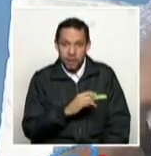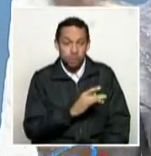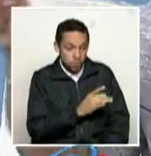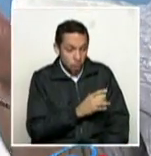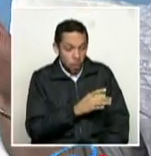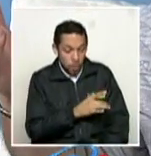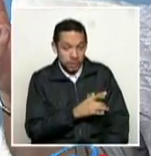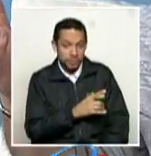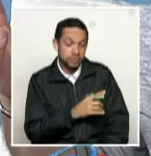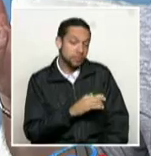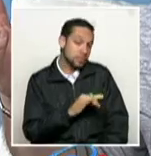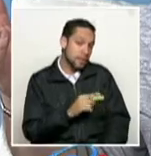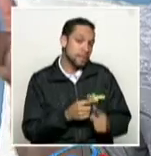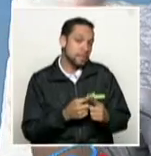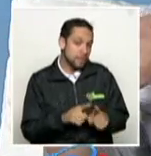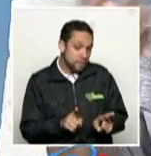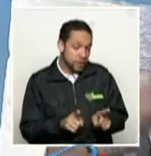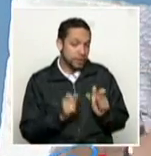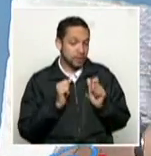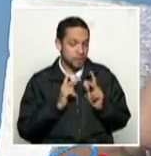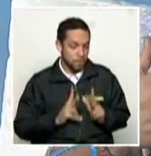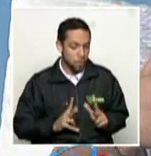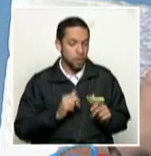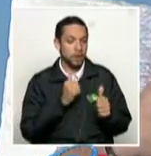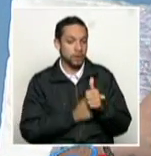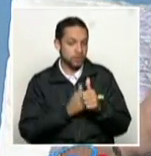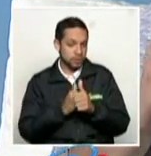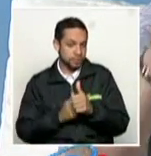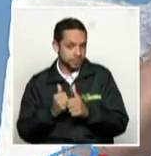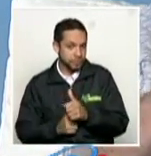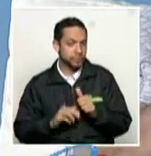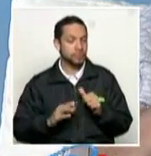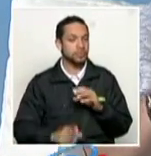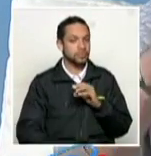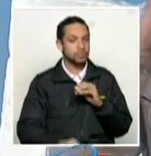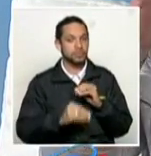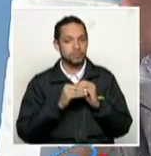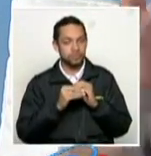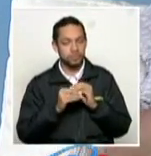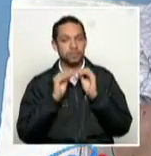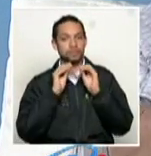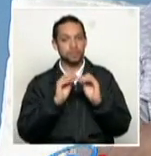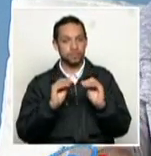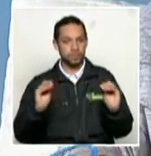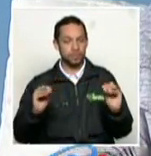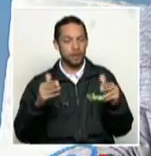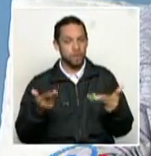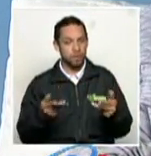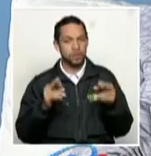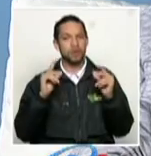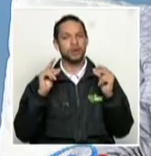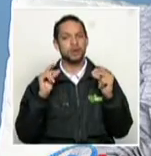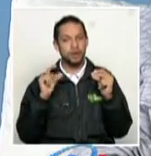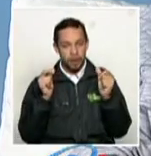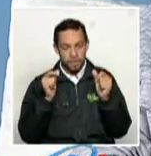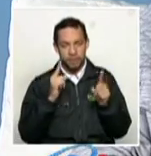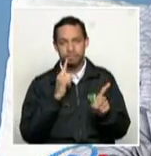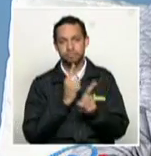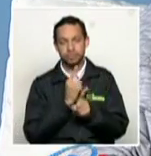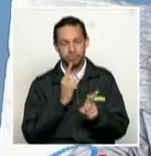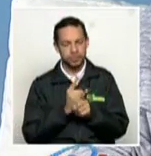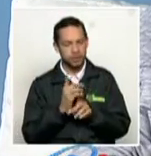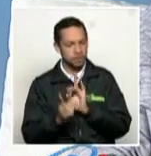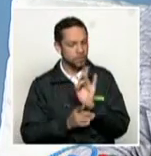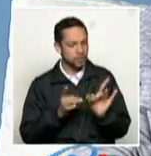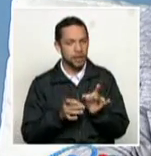aparentemente los orígenes pueden ser totalmente diametrales. Sin embargo, la forma rápida, la forma